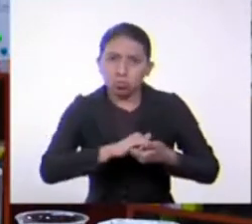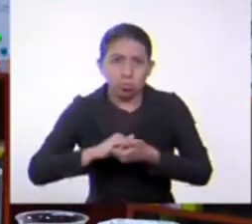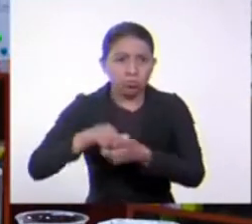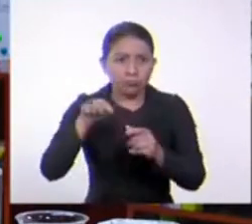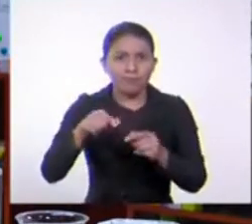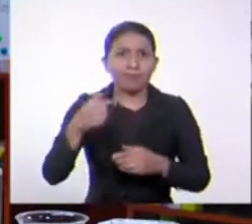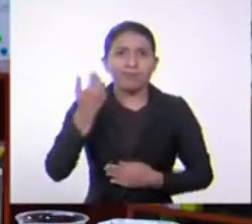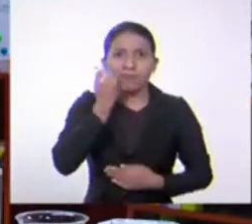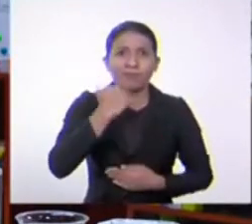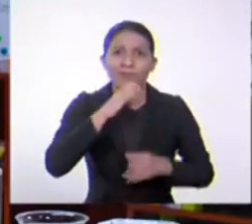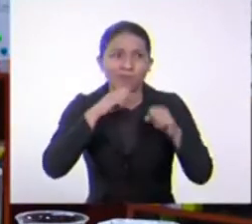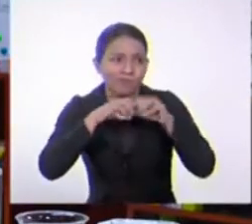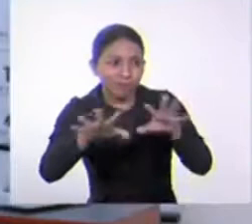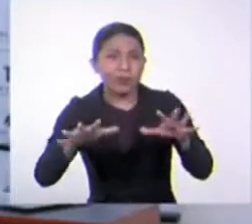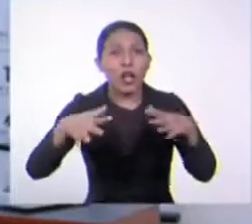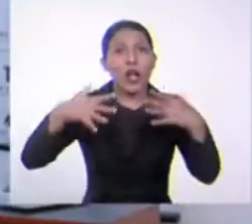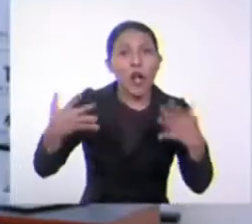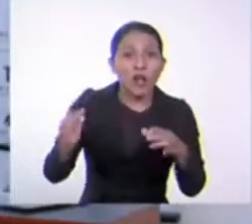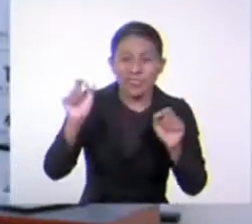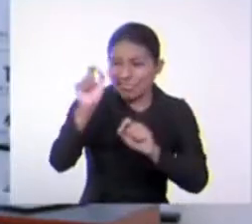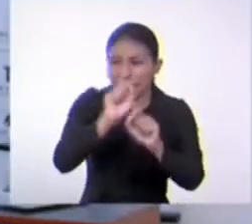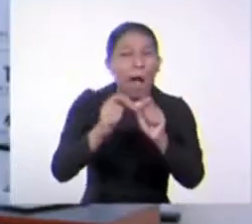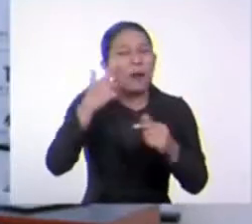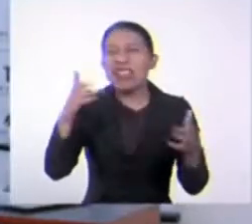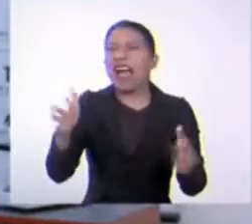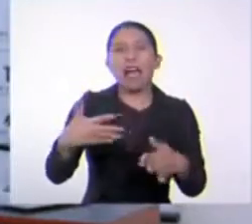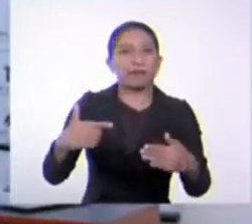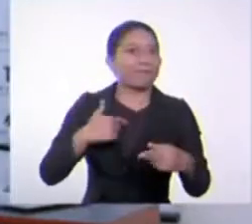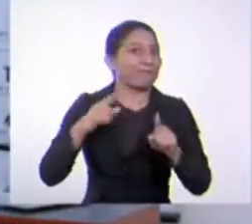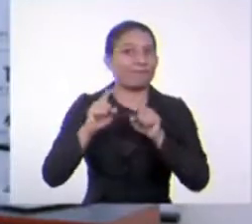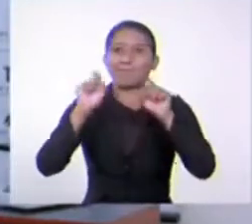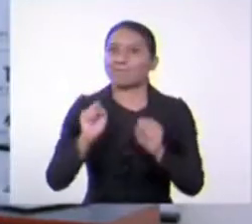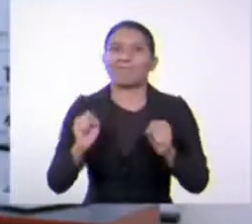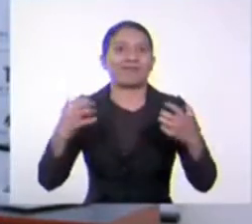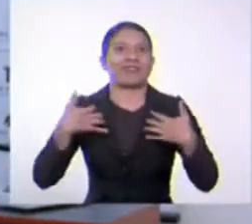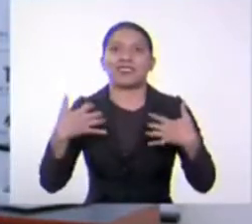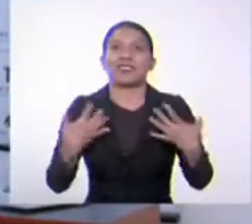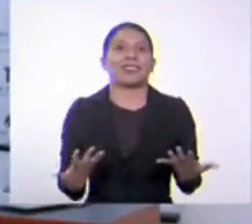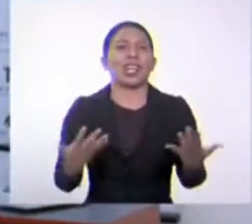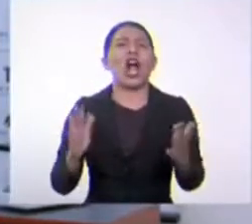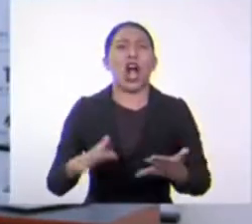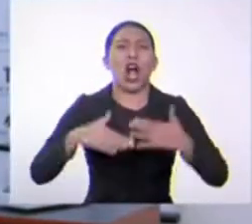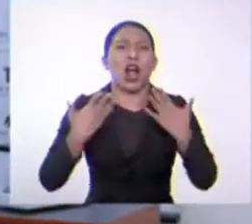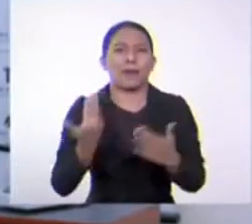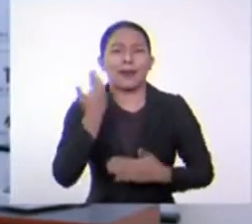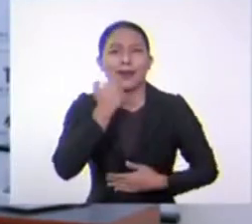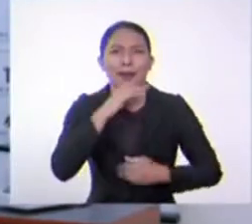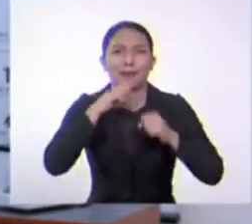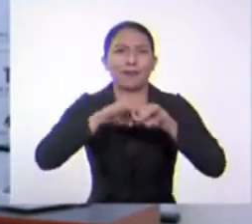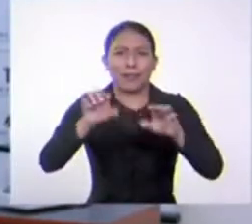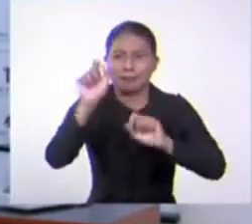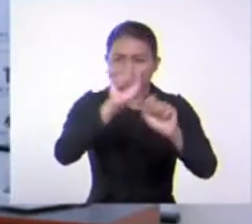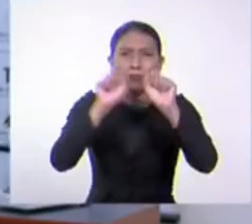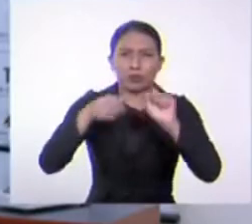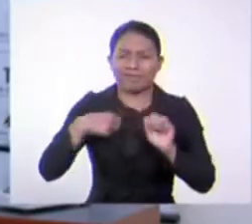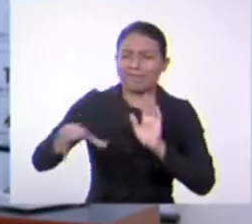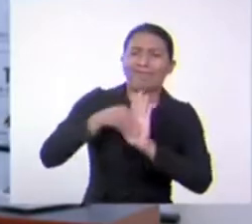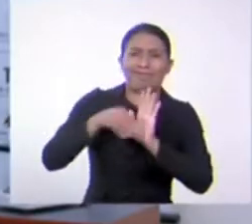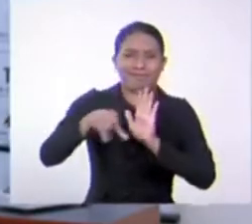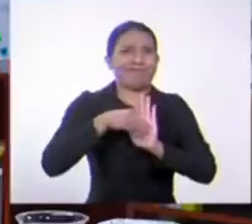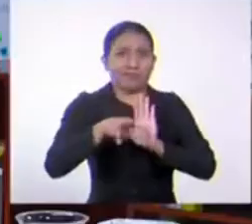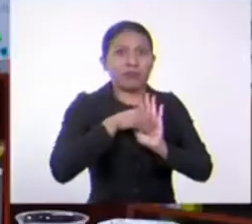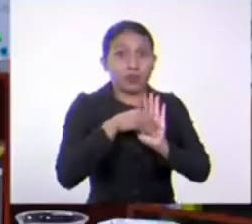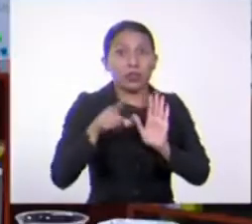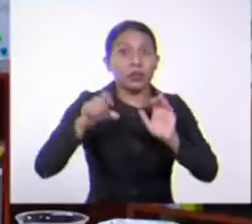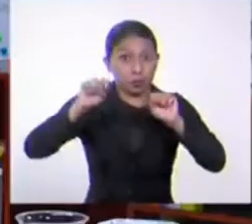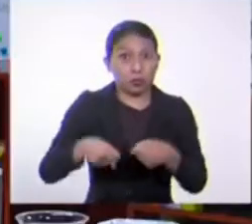no estuvieran en este planeta. Ahora aprenderemos no solo cómo los virus y las bacterias nos pueden infectar, porque lo pueden